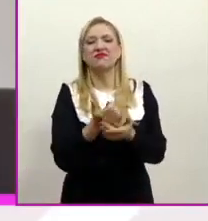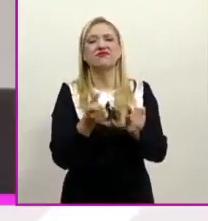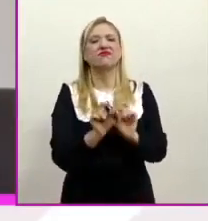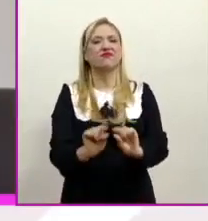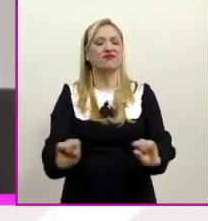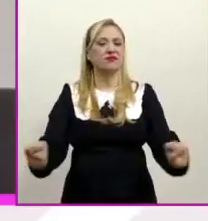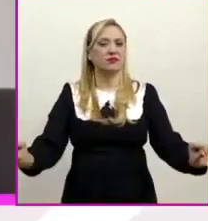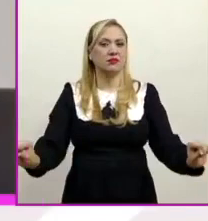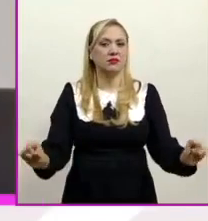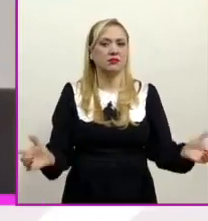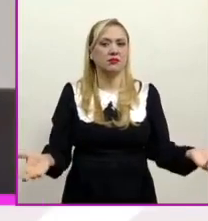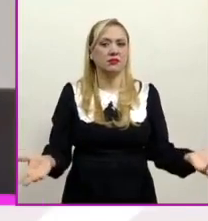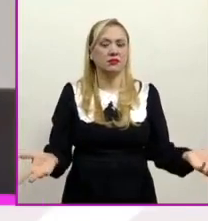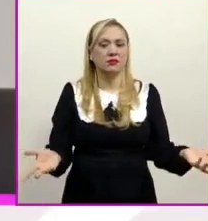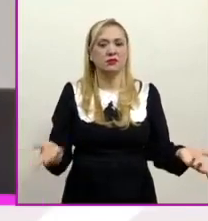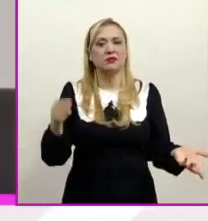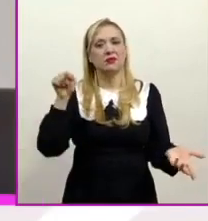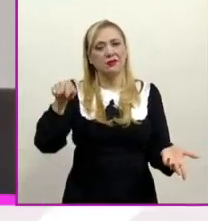¿no?